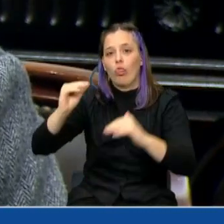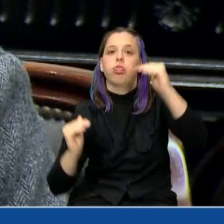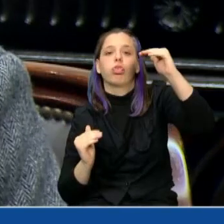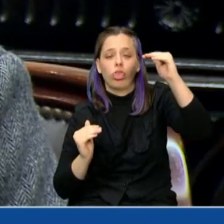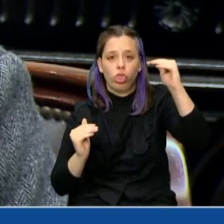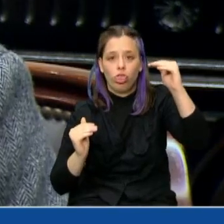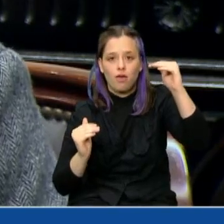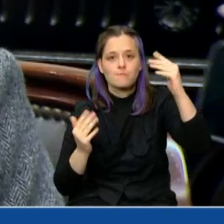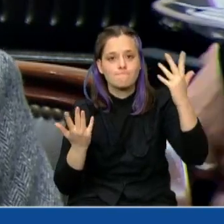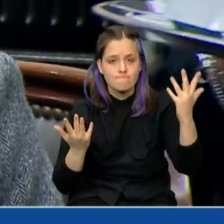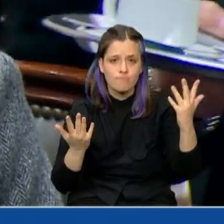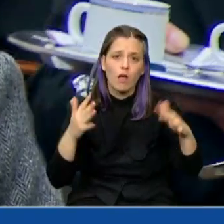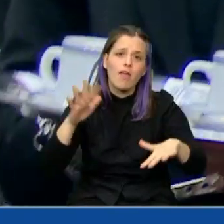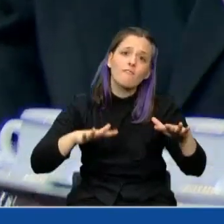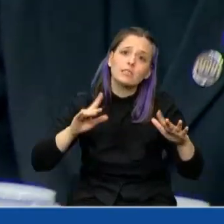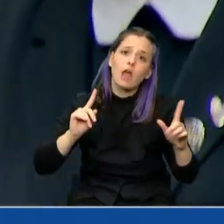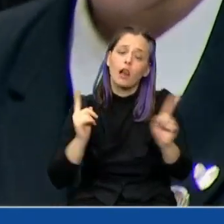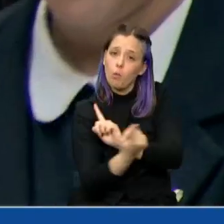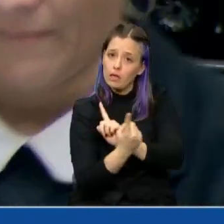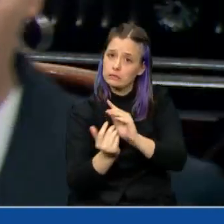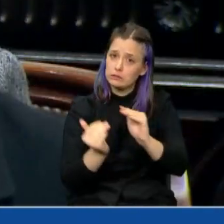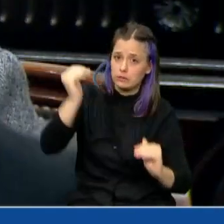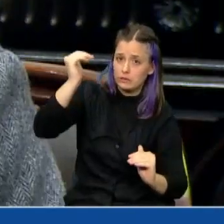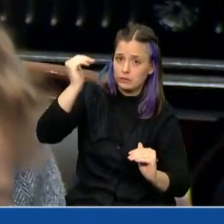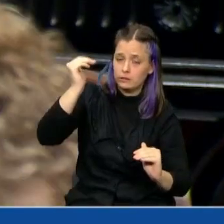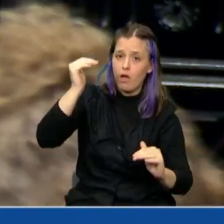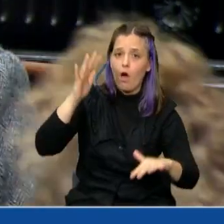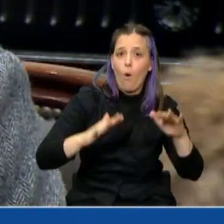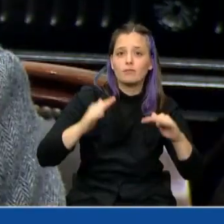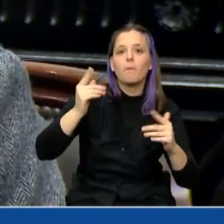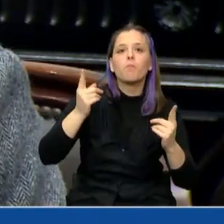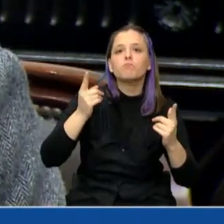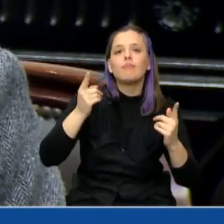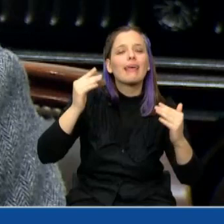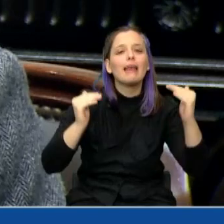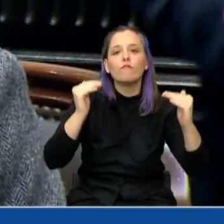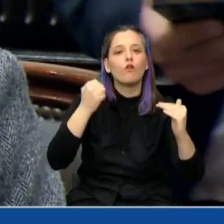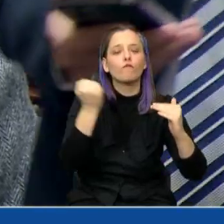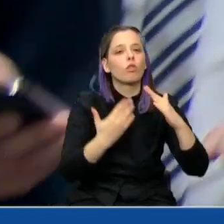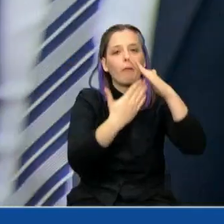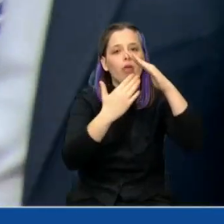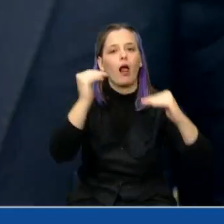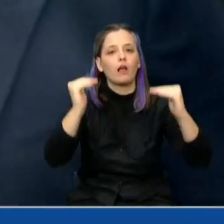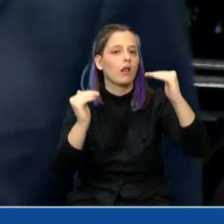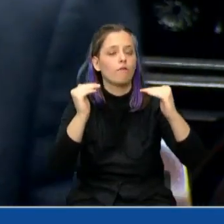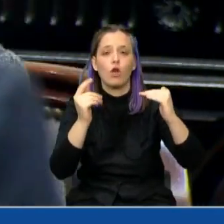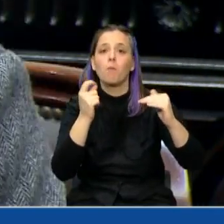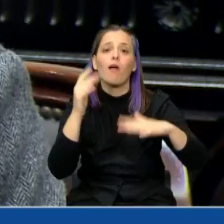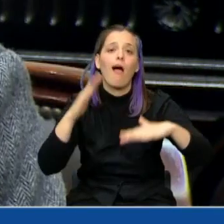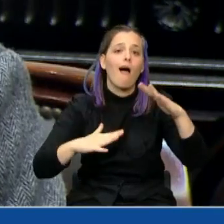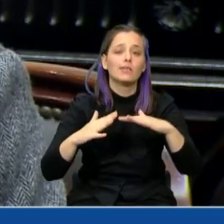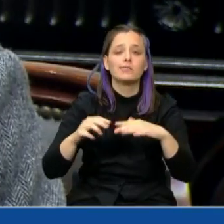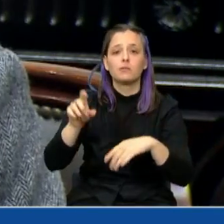a los locatarios, y a veces al revés, porque se pierde el equilibrio en favor, o supuestamente en favor de los